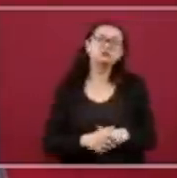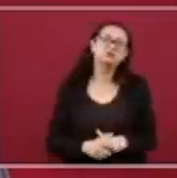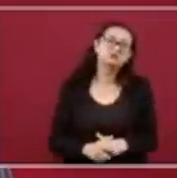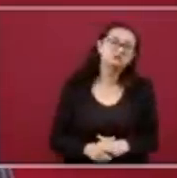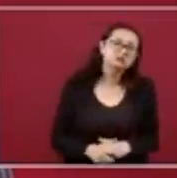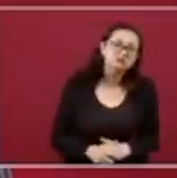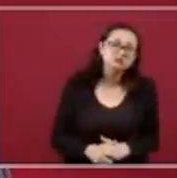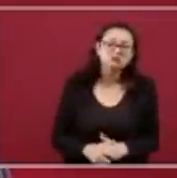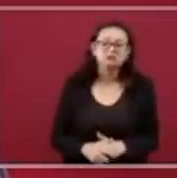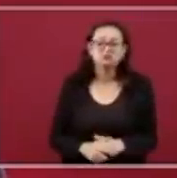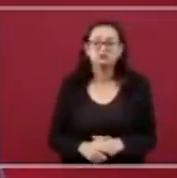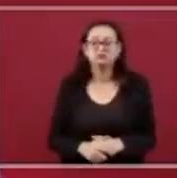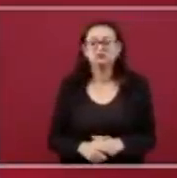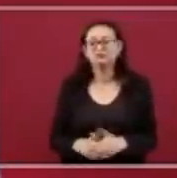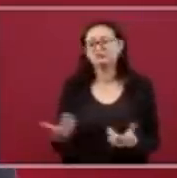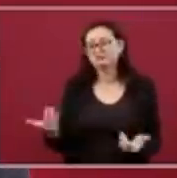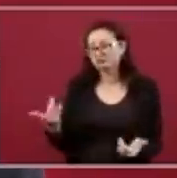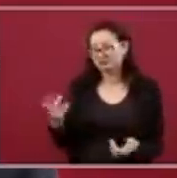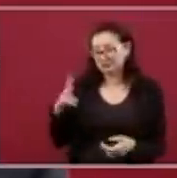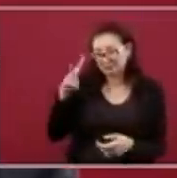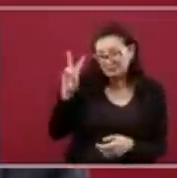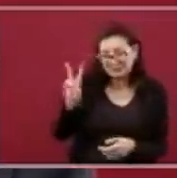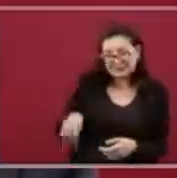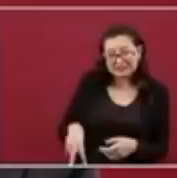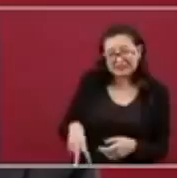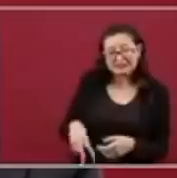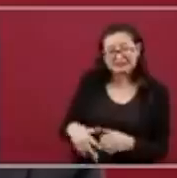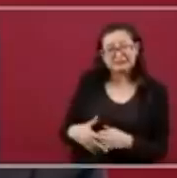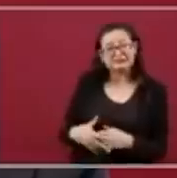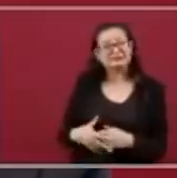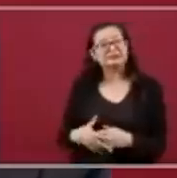muy ficticio, pues.